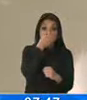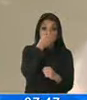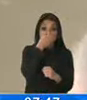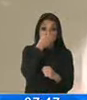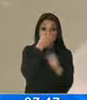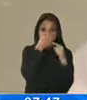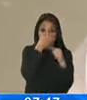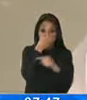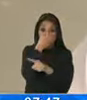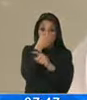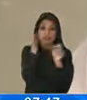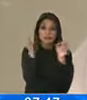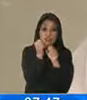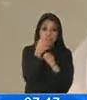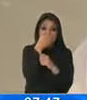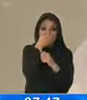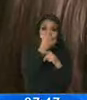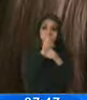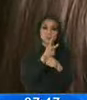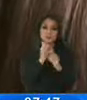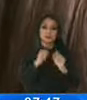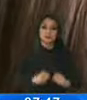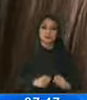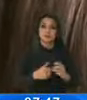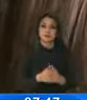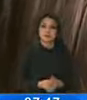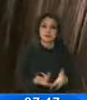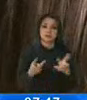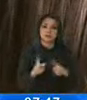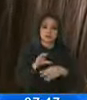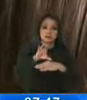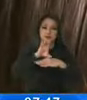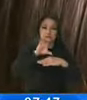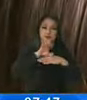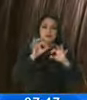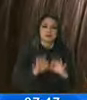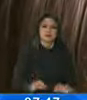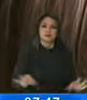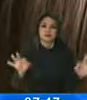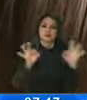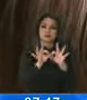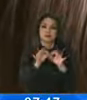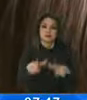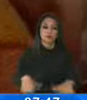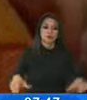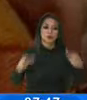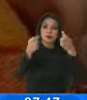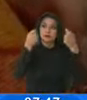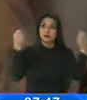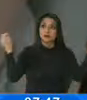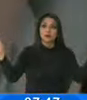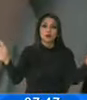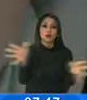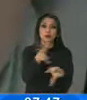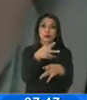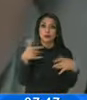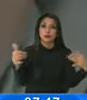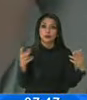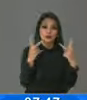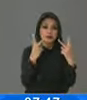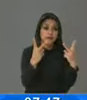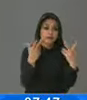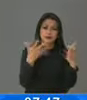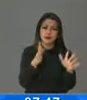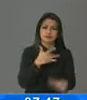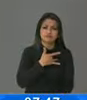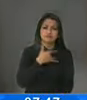antes de salir a un ambiente frío. Culminan ratificando que es indispensable ventilar los espacios y en caso de evidenciar síntomas